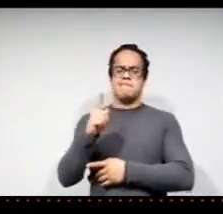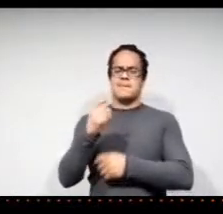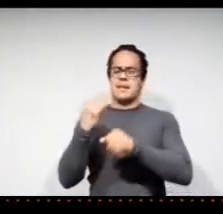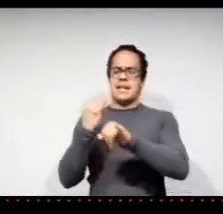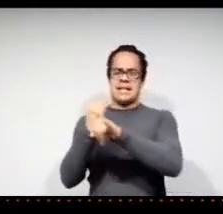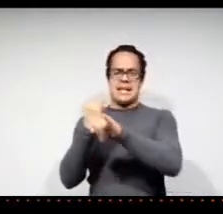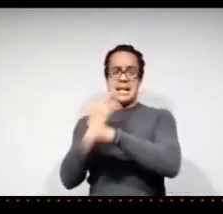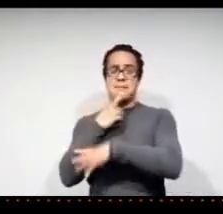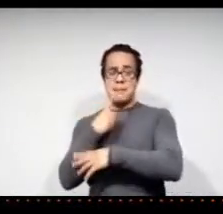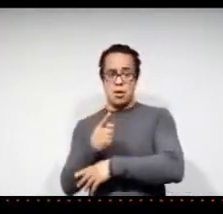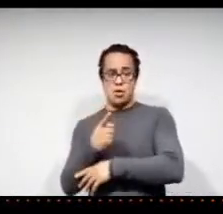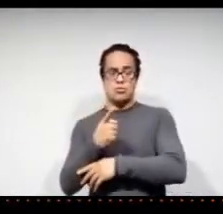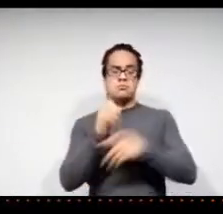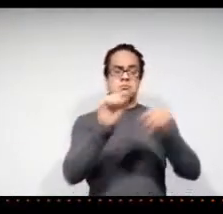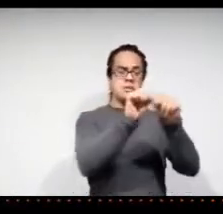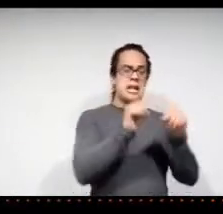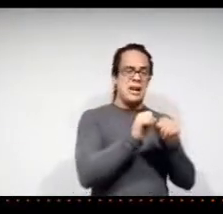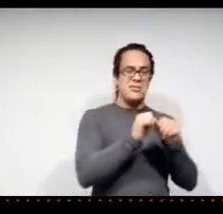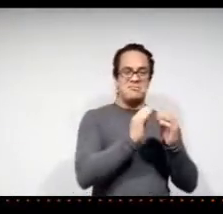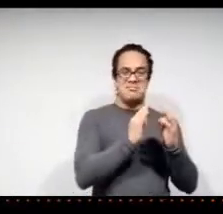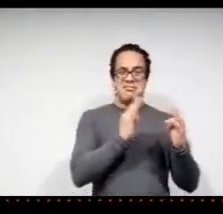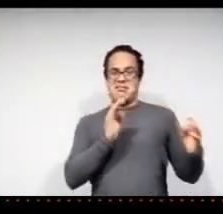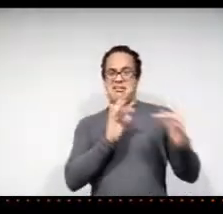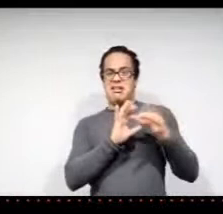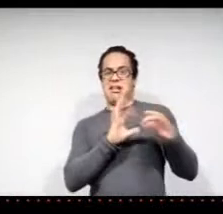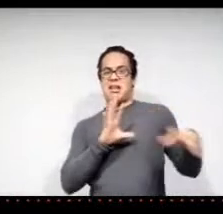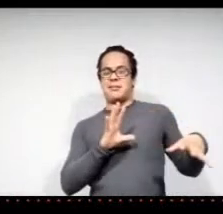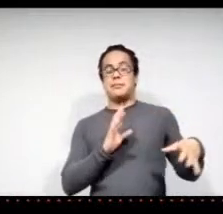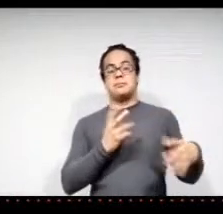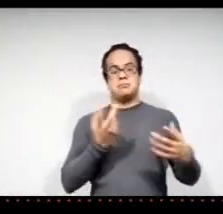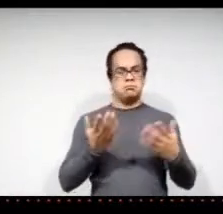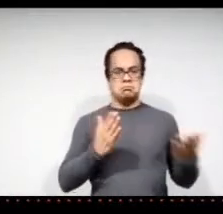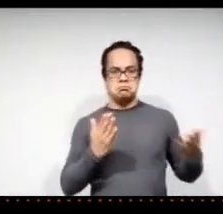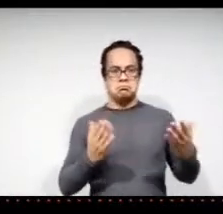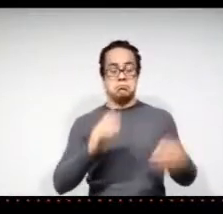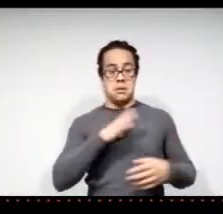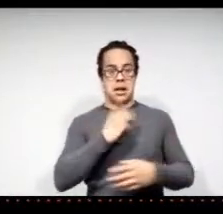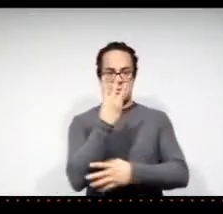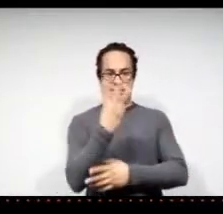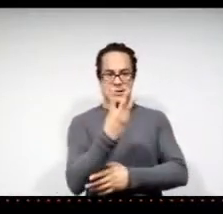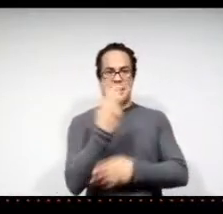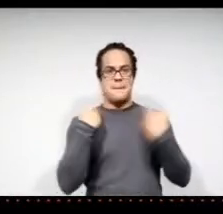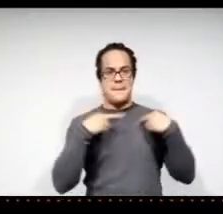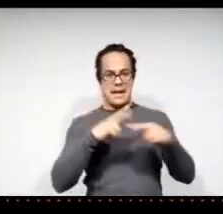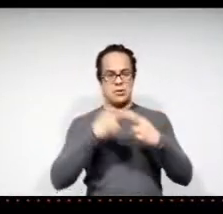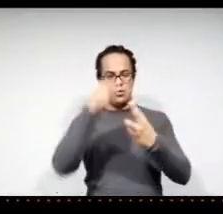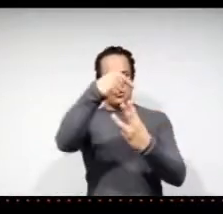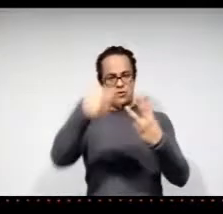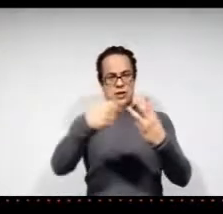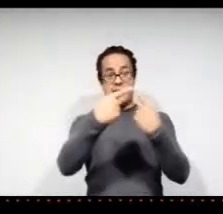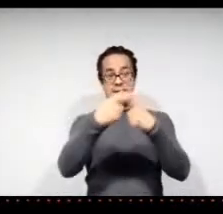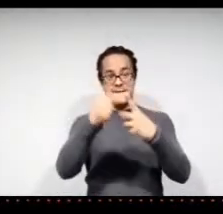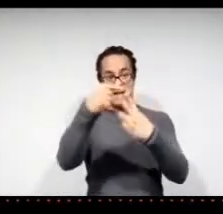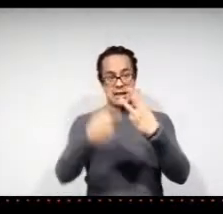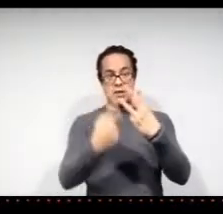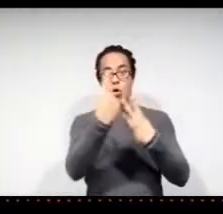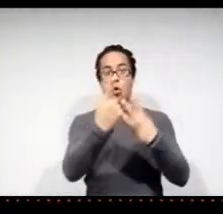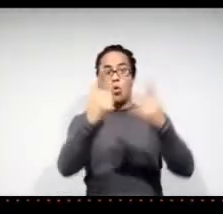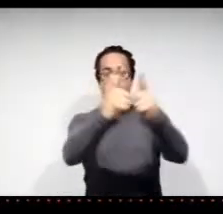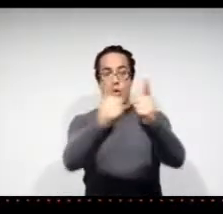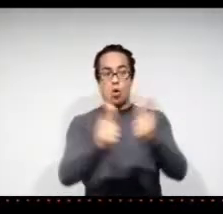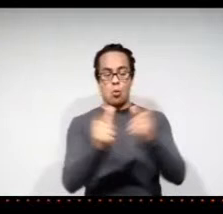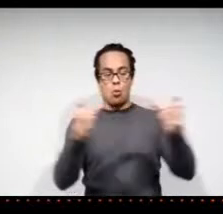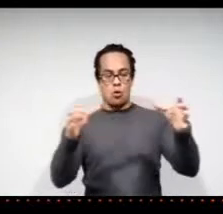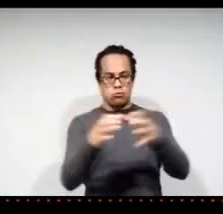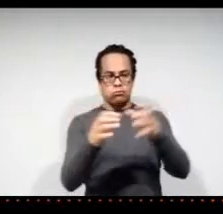nosotros dimos a esto es que estos cursos fueron diseñados por tres profesores de tres campus distintos con un grupo de diseñadores